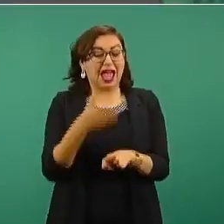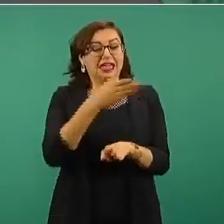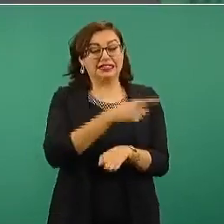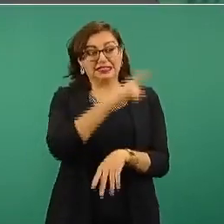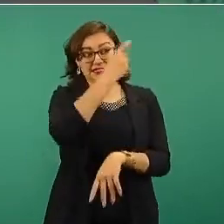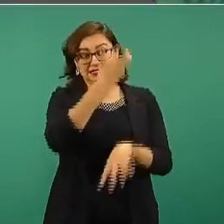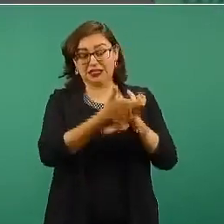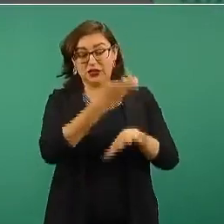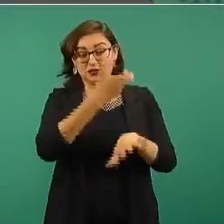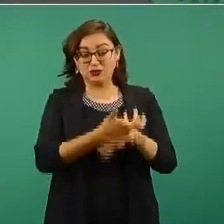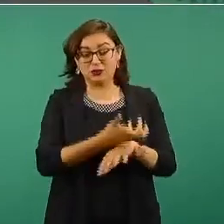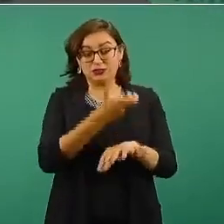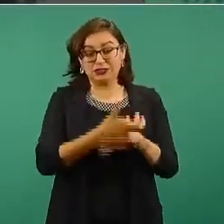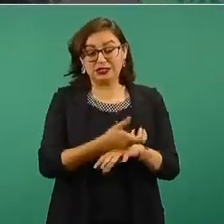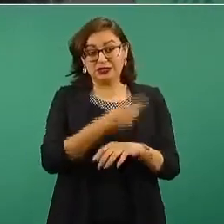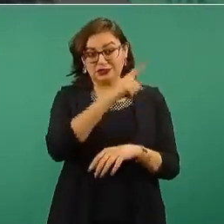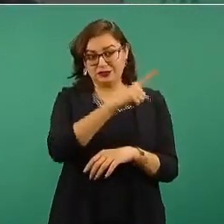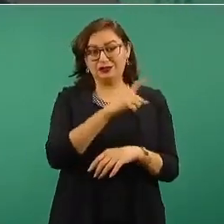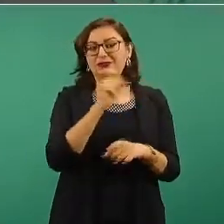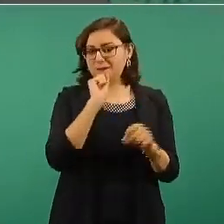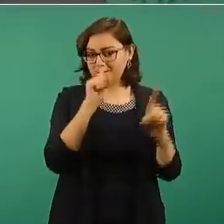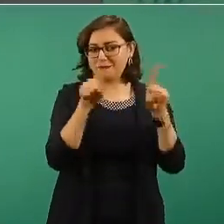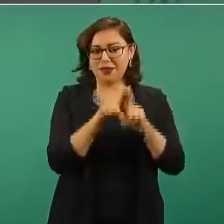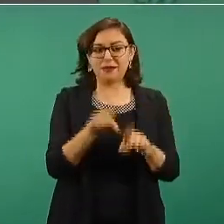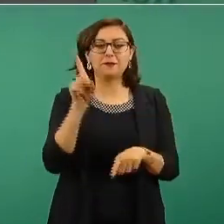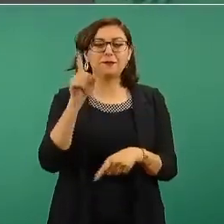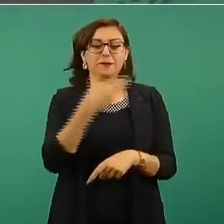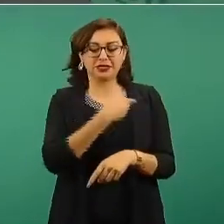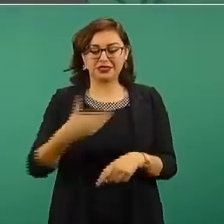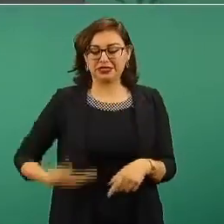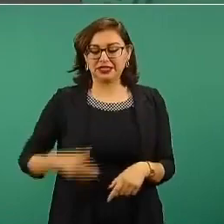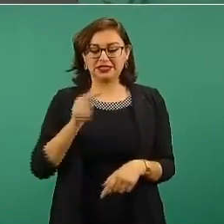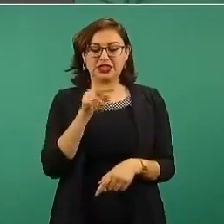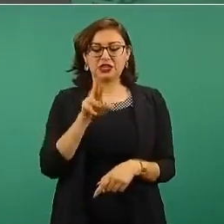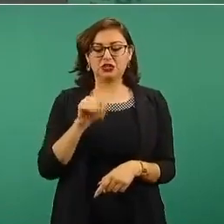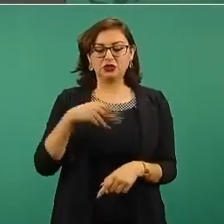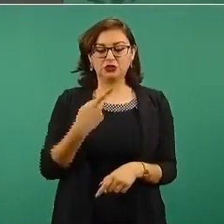Clinton, y el presidente Trump